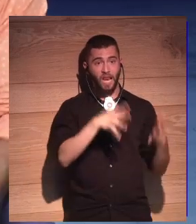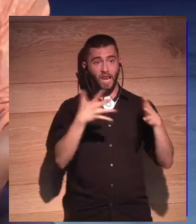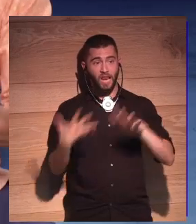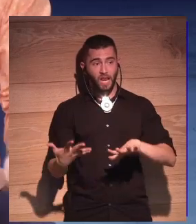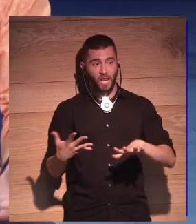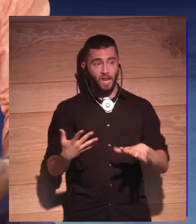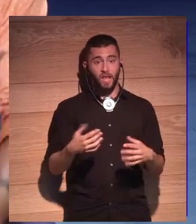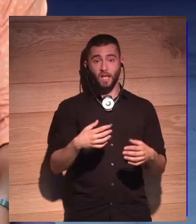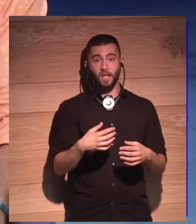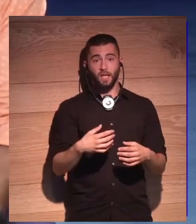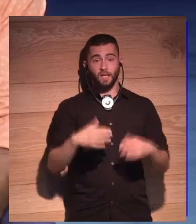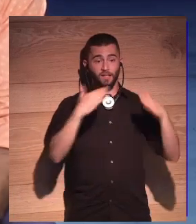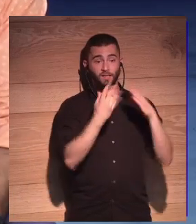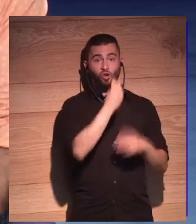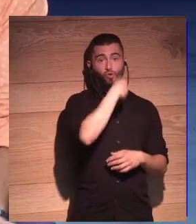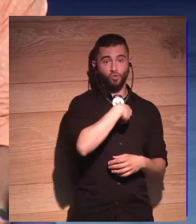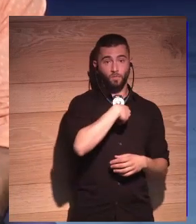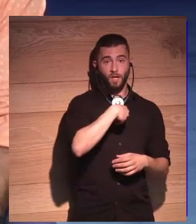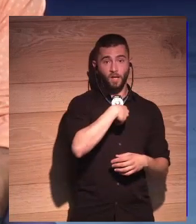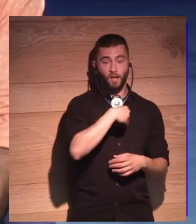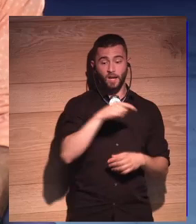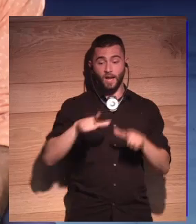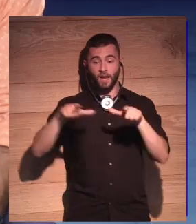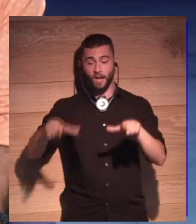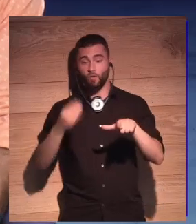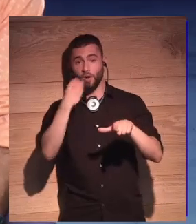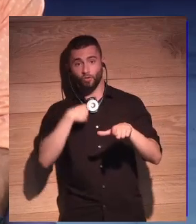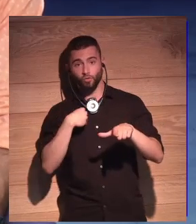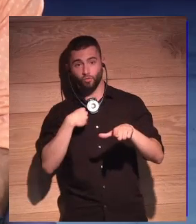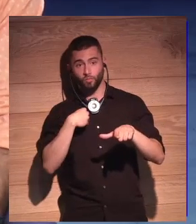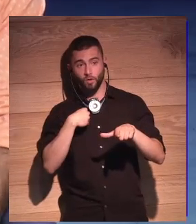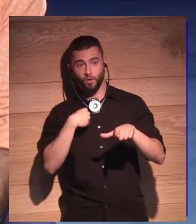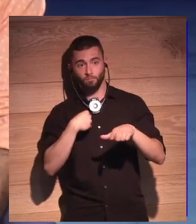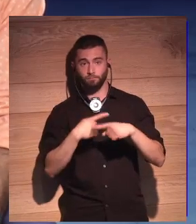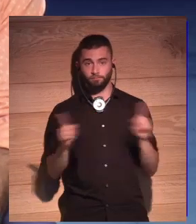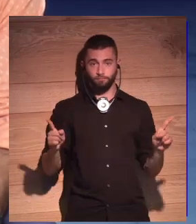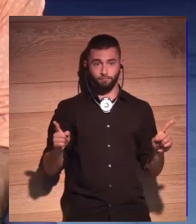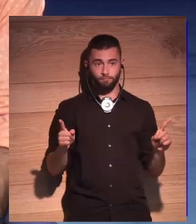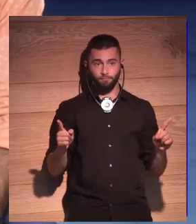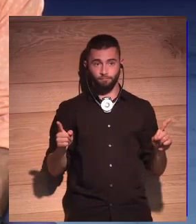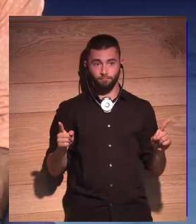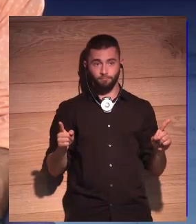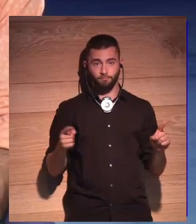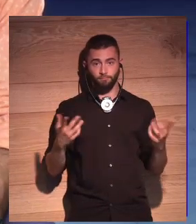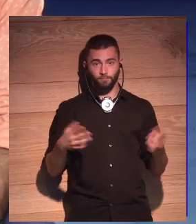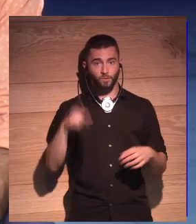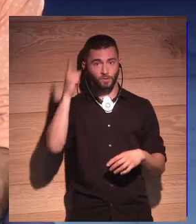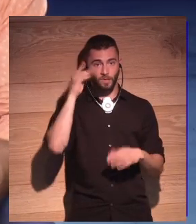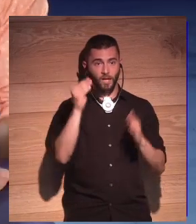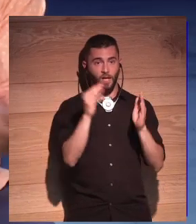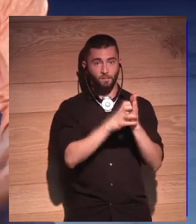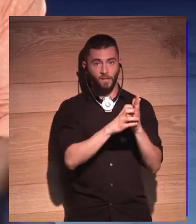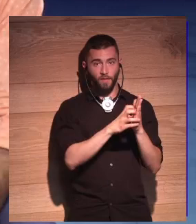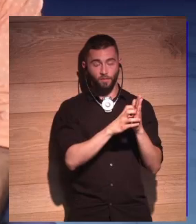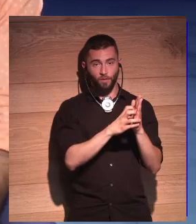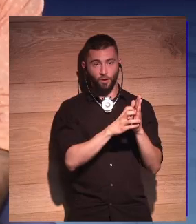tienen de lo que consumen los hogares a lo que consumen en el aula era una brecha y a través de esta aplicación pues conseguimos igualar